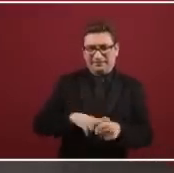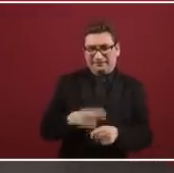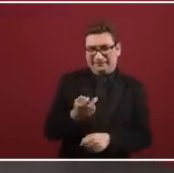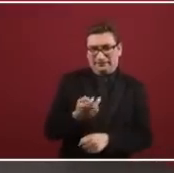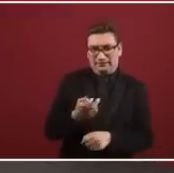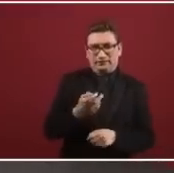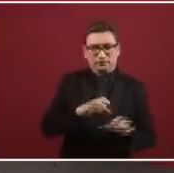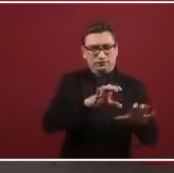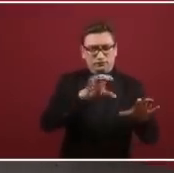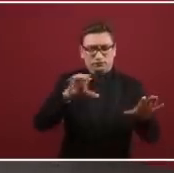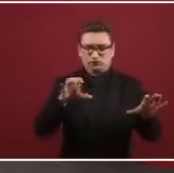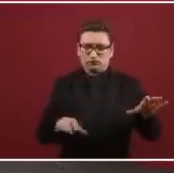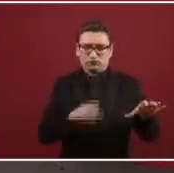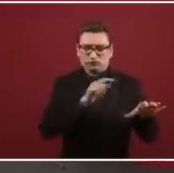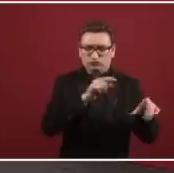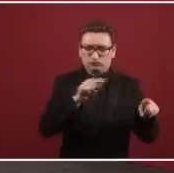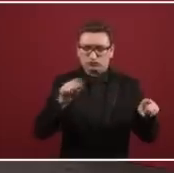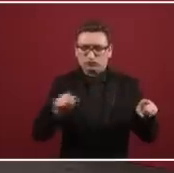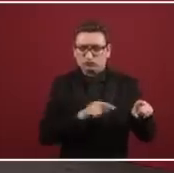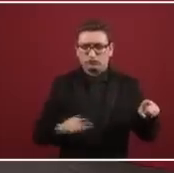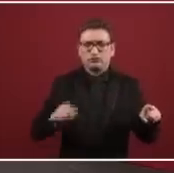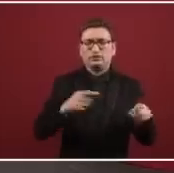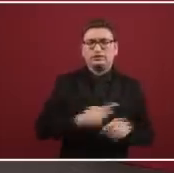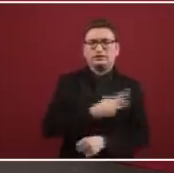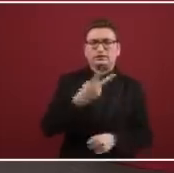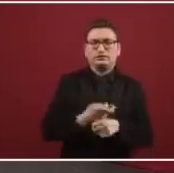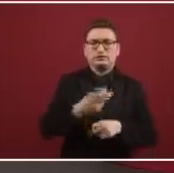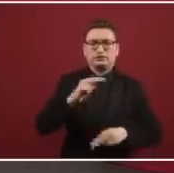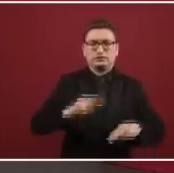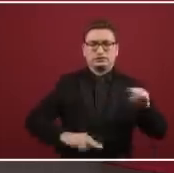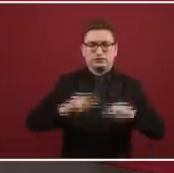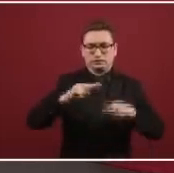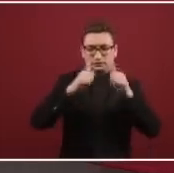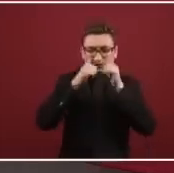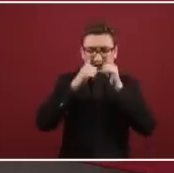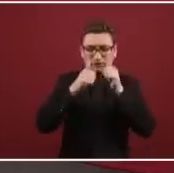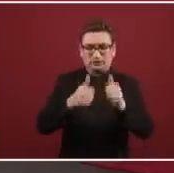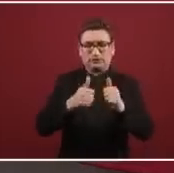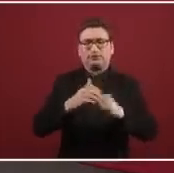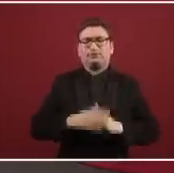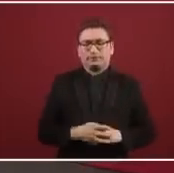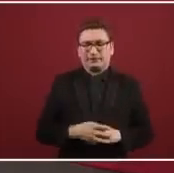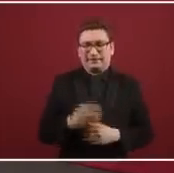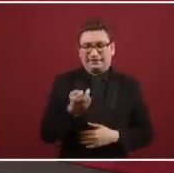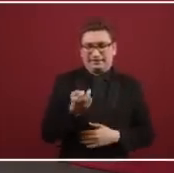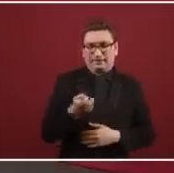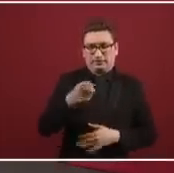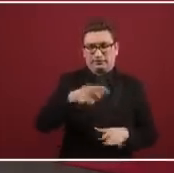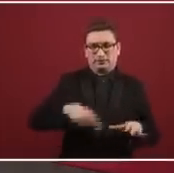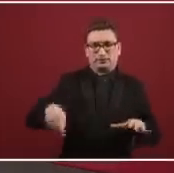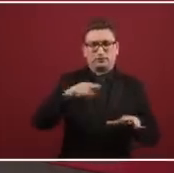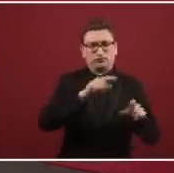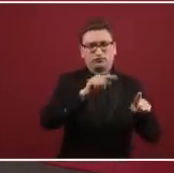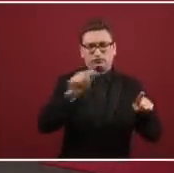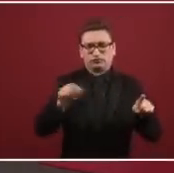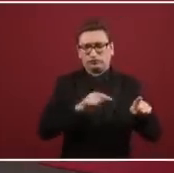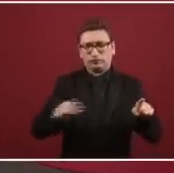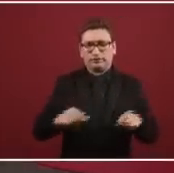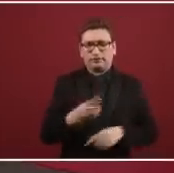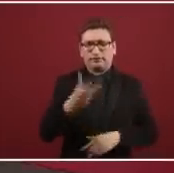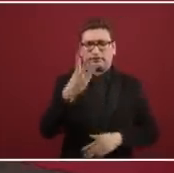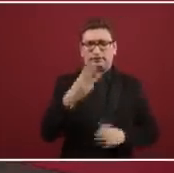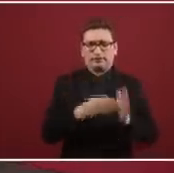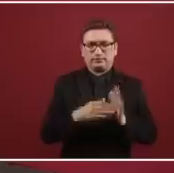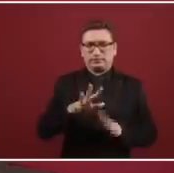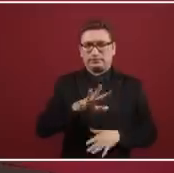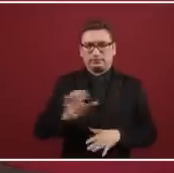hospitales dependen, que es un segundo nivel de atención, dependen alrededor de 3.500